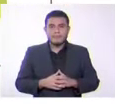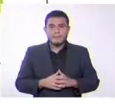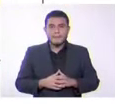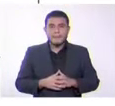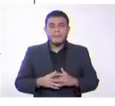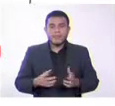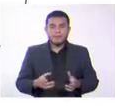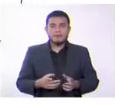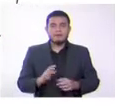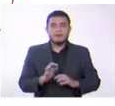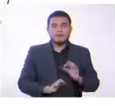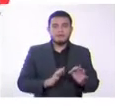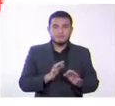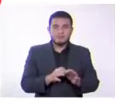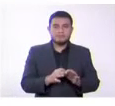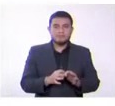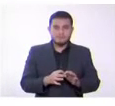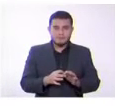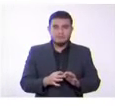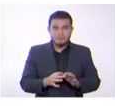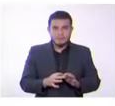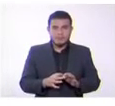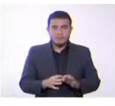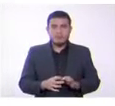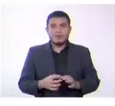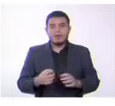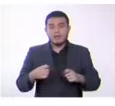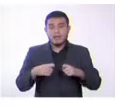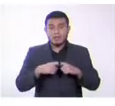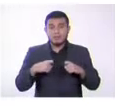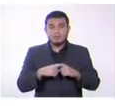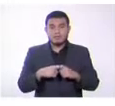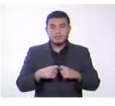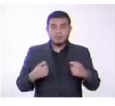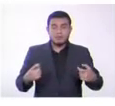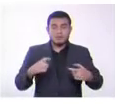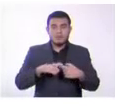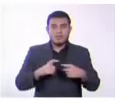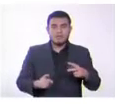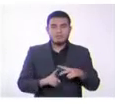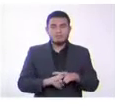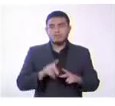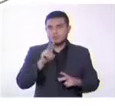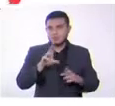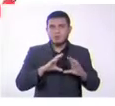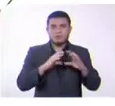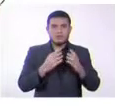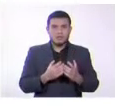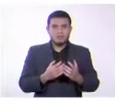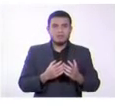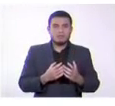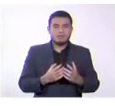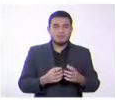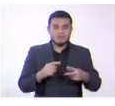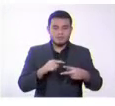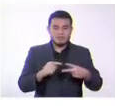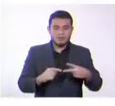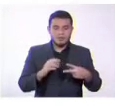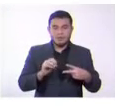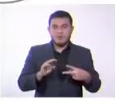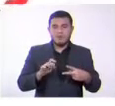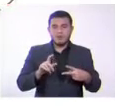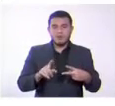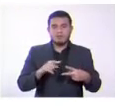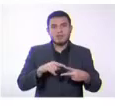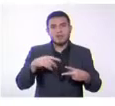los átomos comparten los electrones. Existen 2 tipos de enlace covalente, el